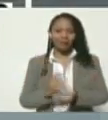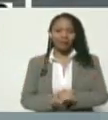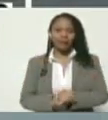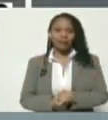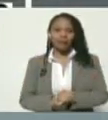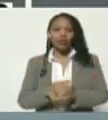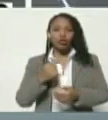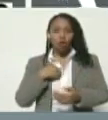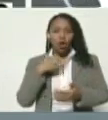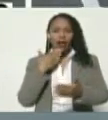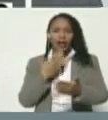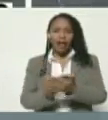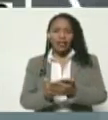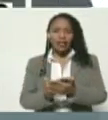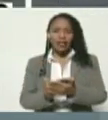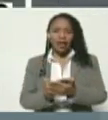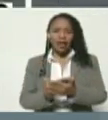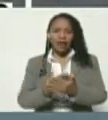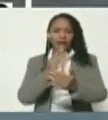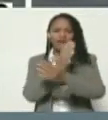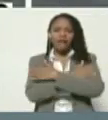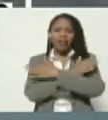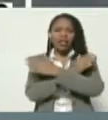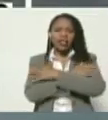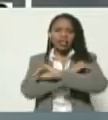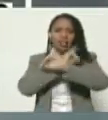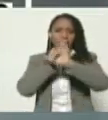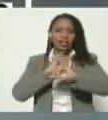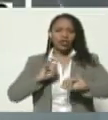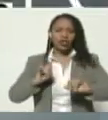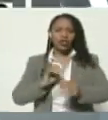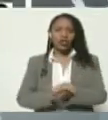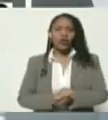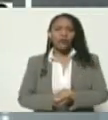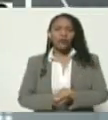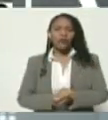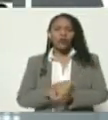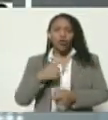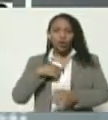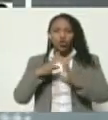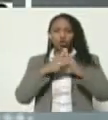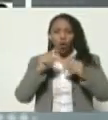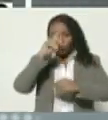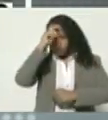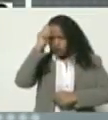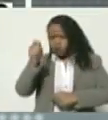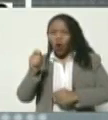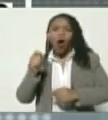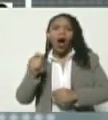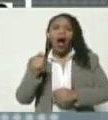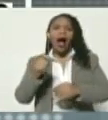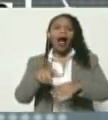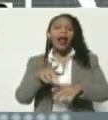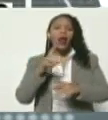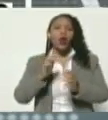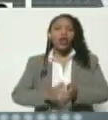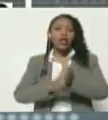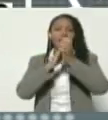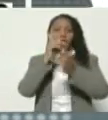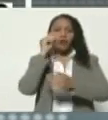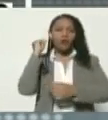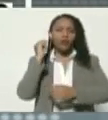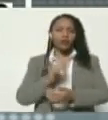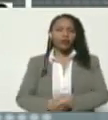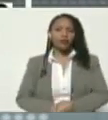las gracias y felicito. Y le doy todo el reconocimiento a los líderes y lideresas.